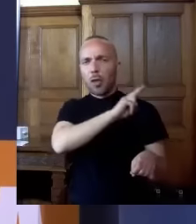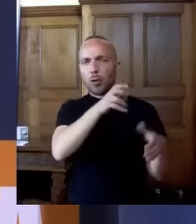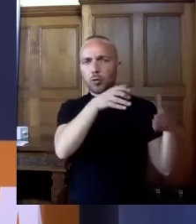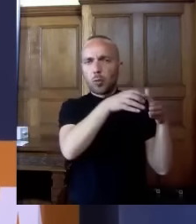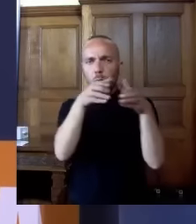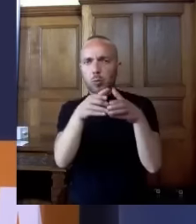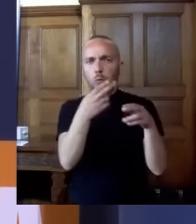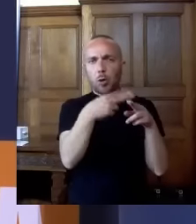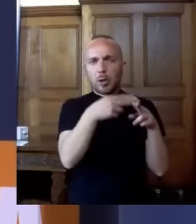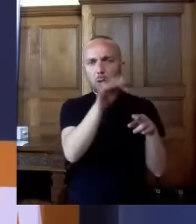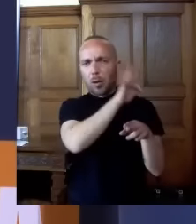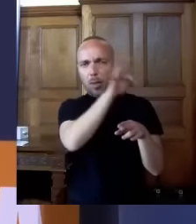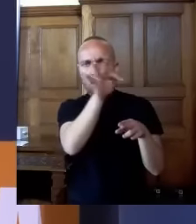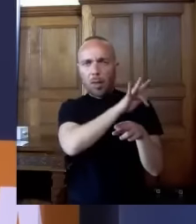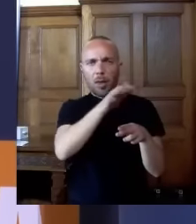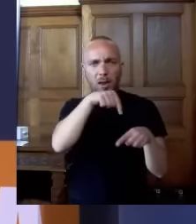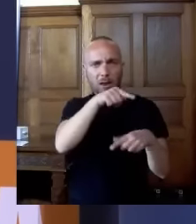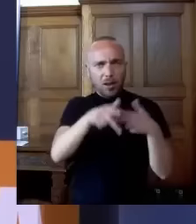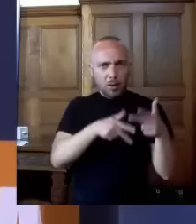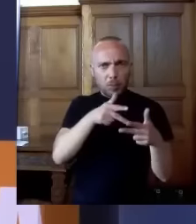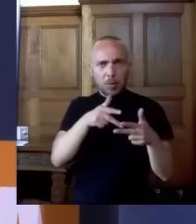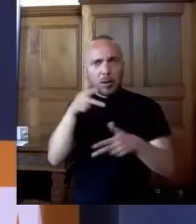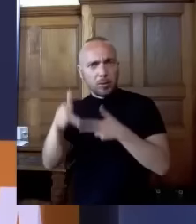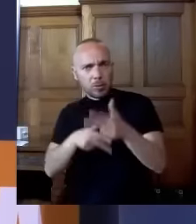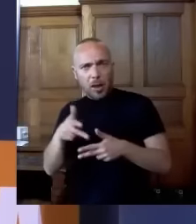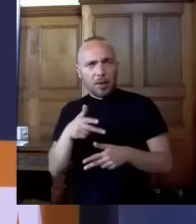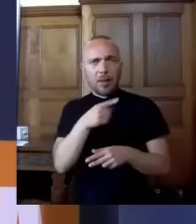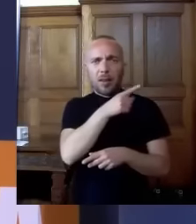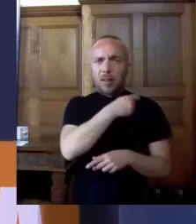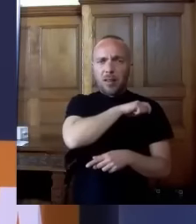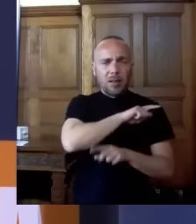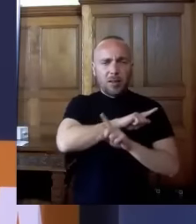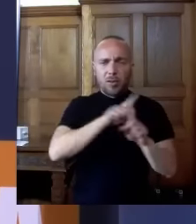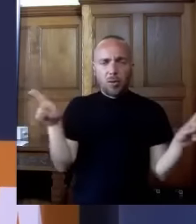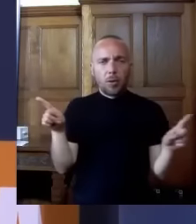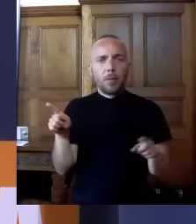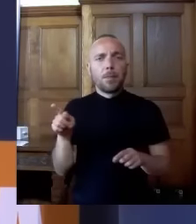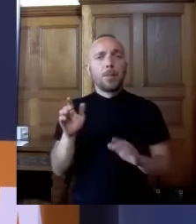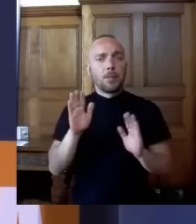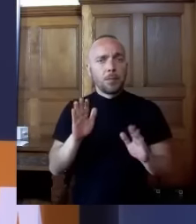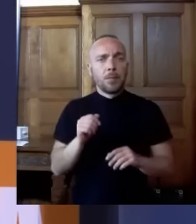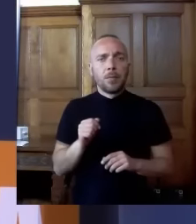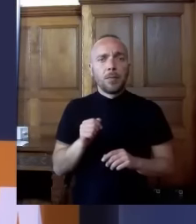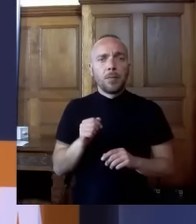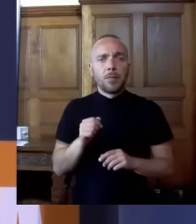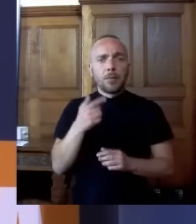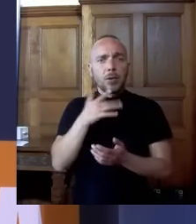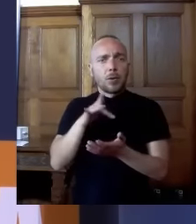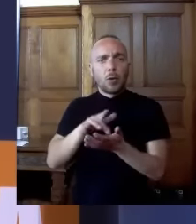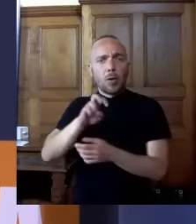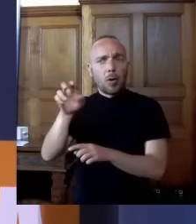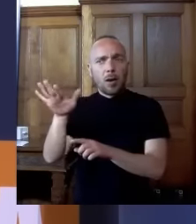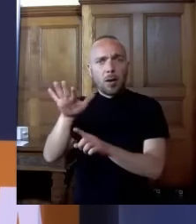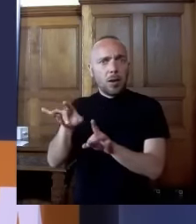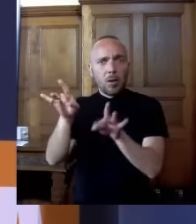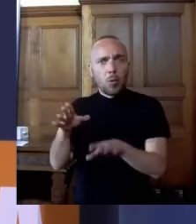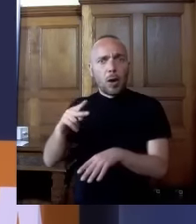España y tampoco de la corrupción en el país Vasco en la junta de Andalucía ha pasado lo mismo el